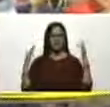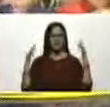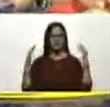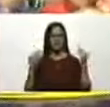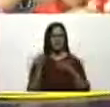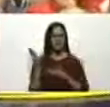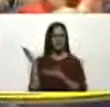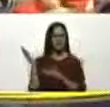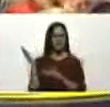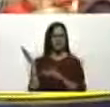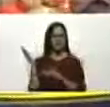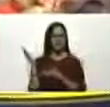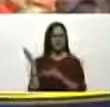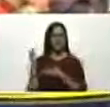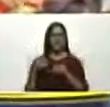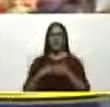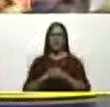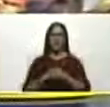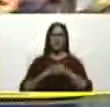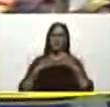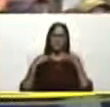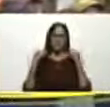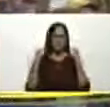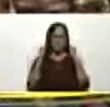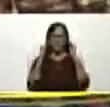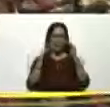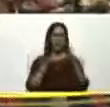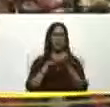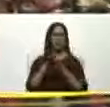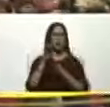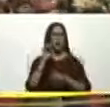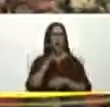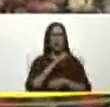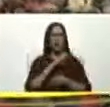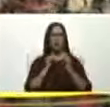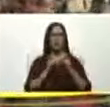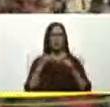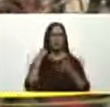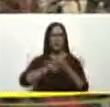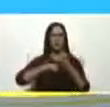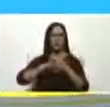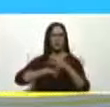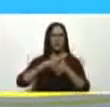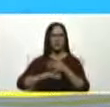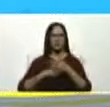adelante a superar dolores y a seguir en batalla.